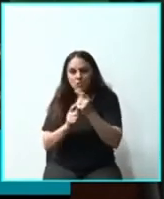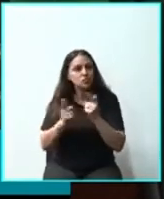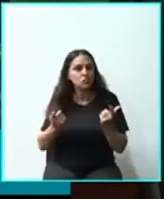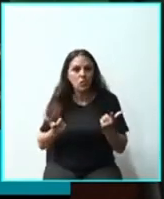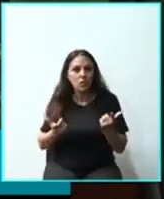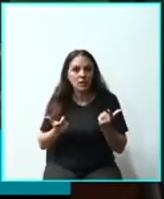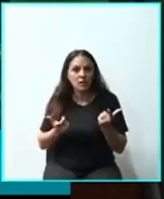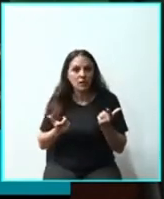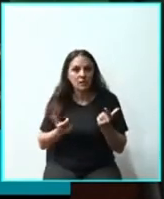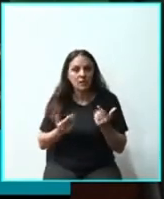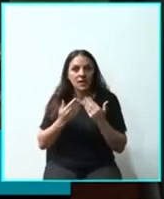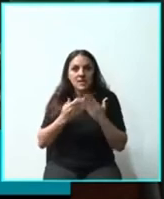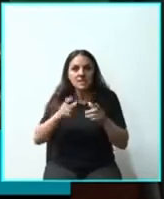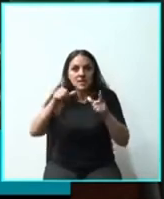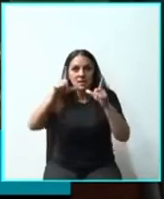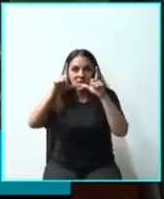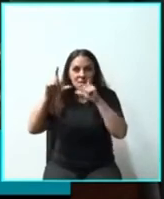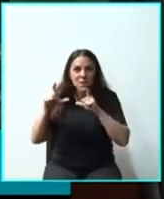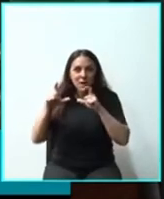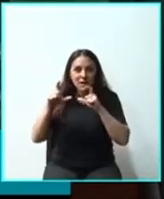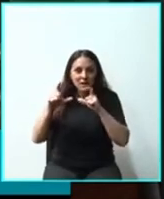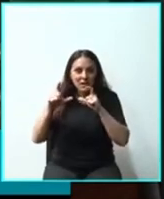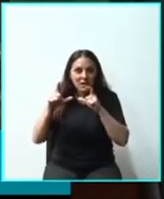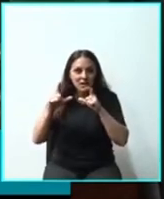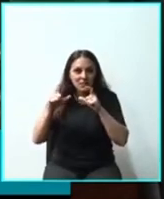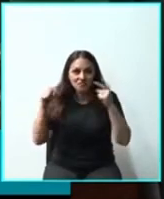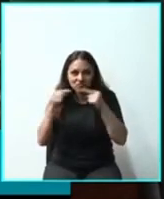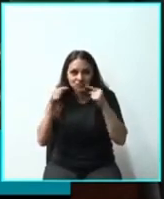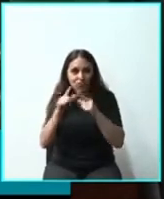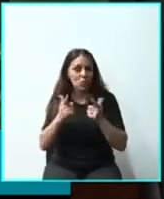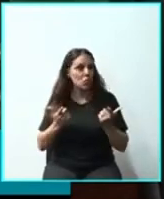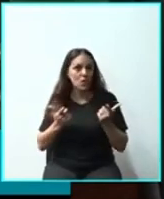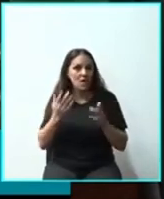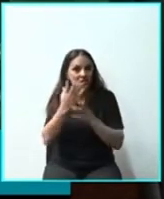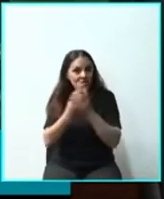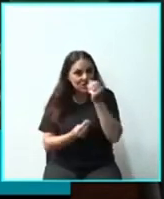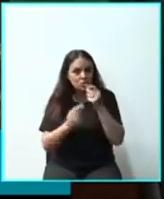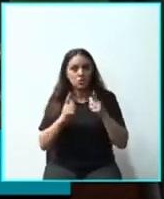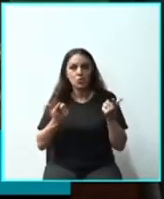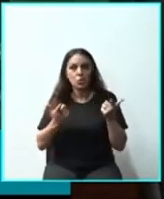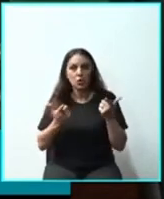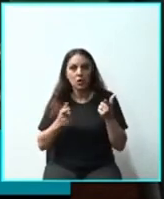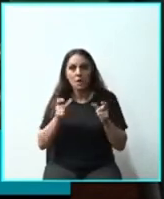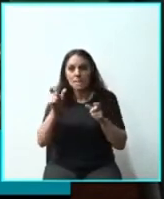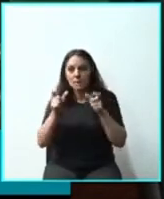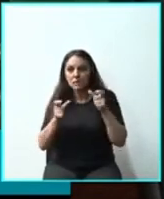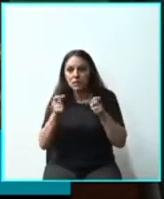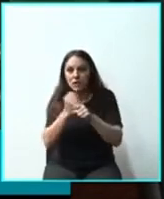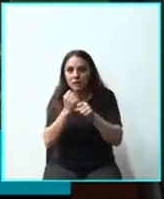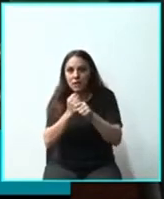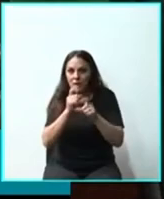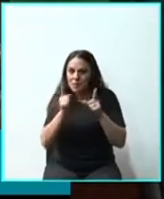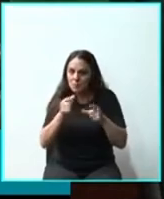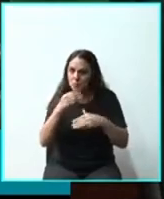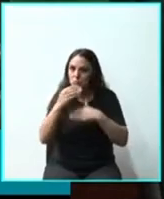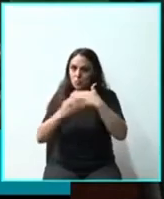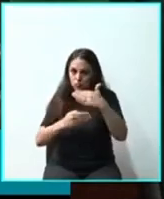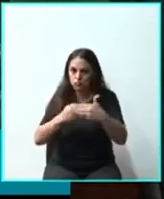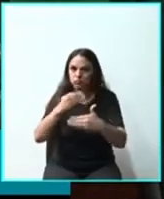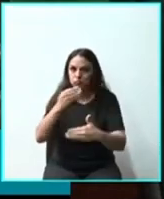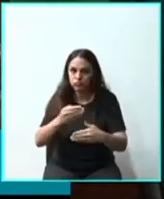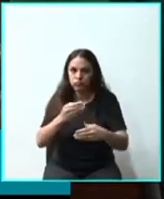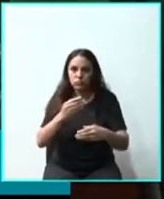las imágenes fueran objetables. No hay filtraciones. Todos los que participan del proceso, todos,